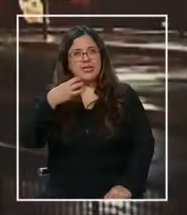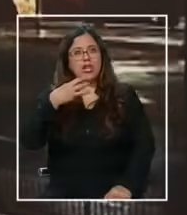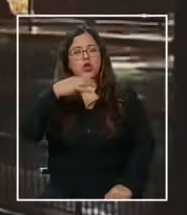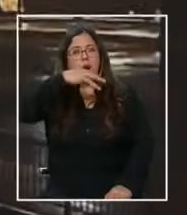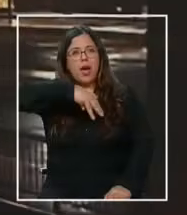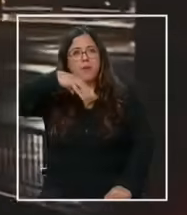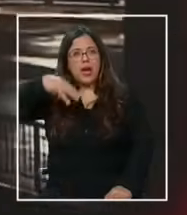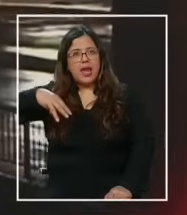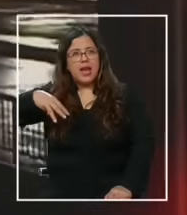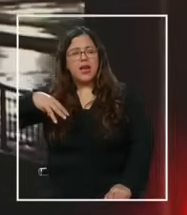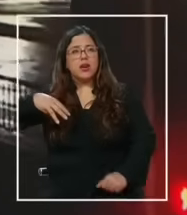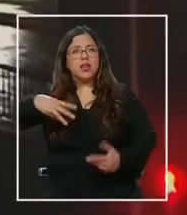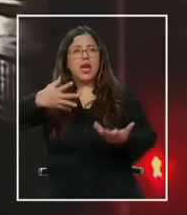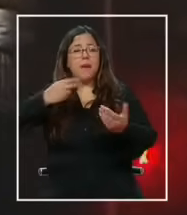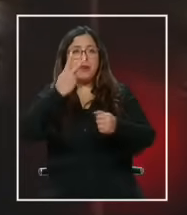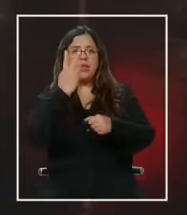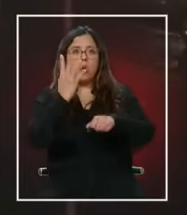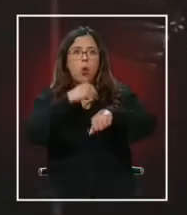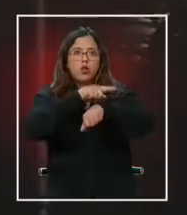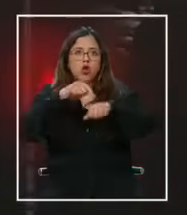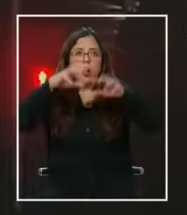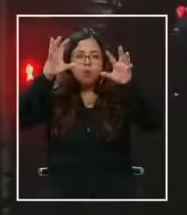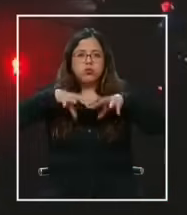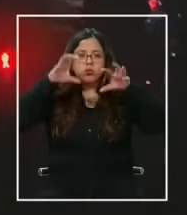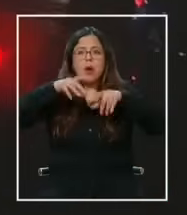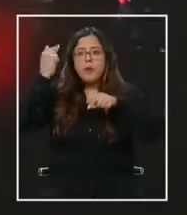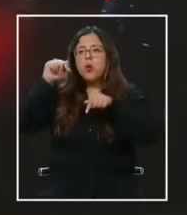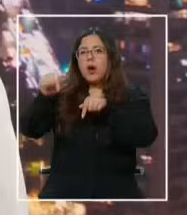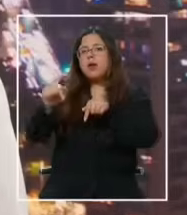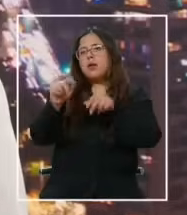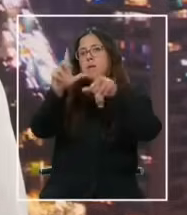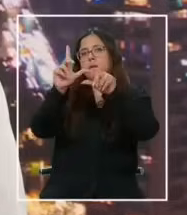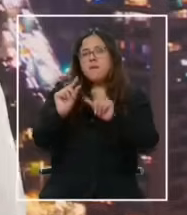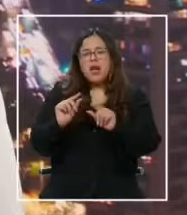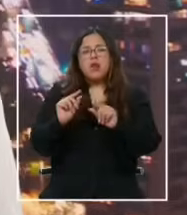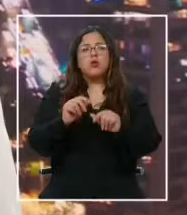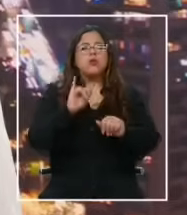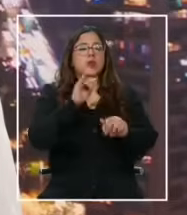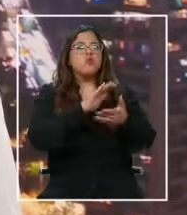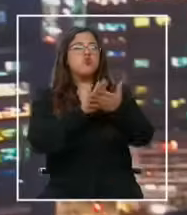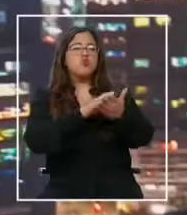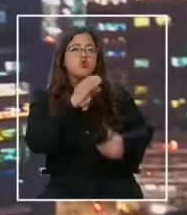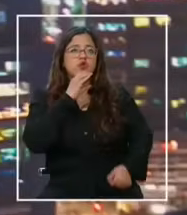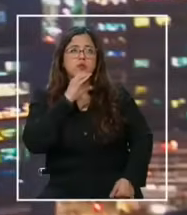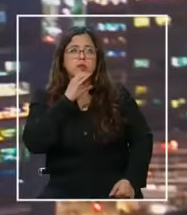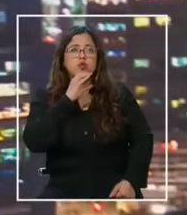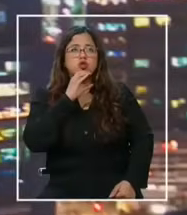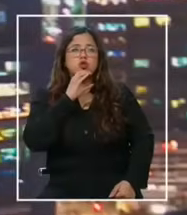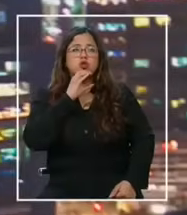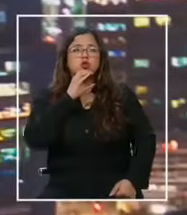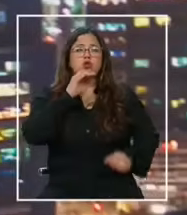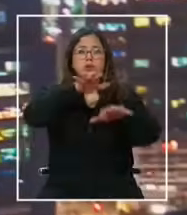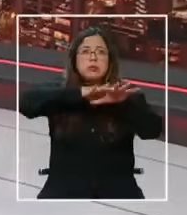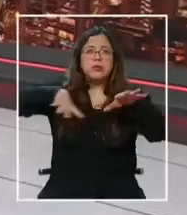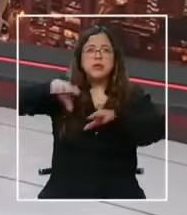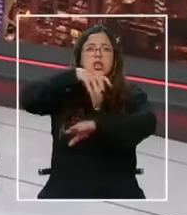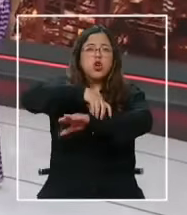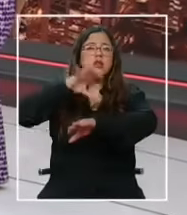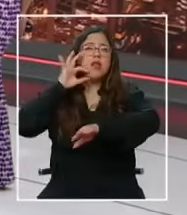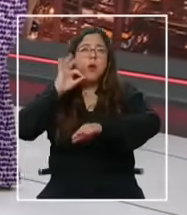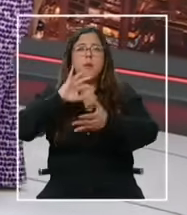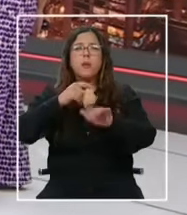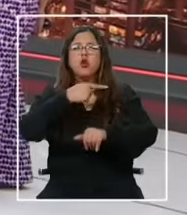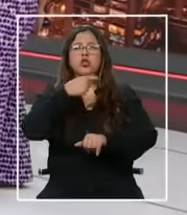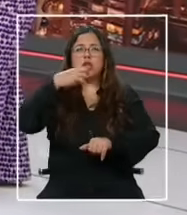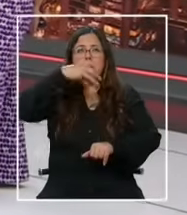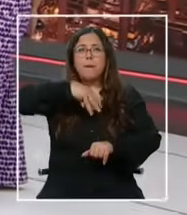24 horas Estos son como 100 un poco más en periodo de tiempo más largo yo creo que Concepción ejemplo va a tener o los valles de la región del bíobío va a tener alredor de